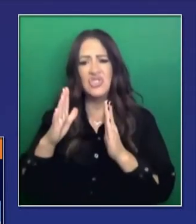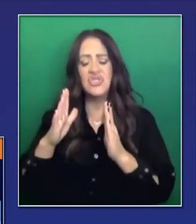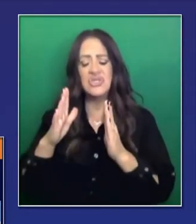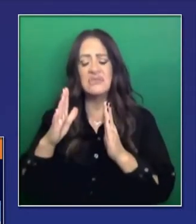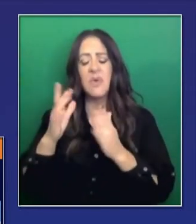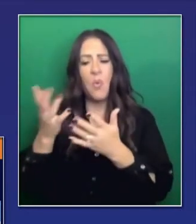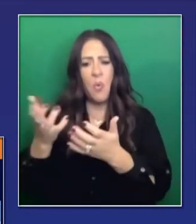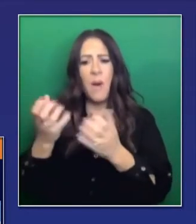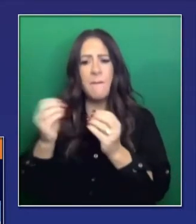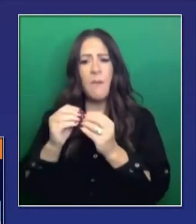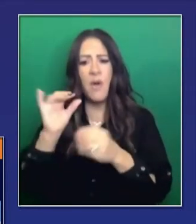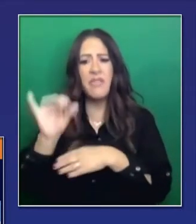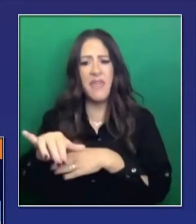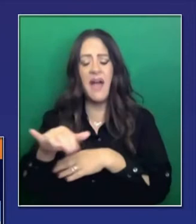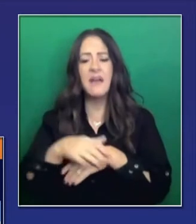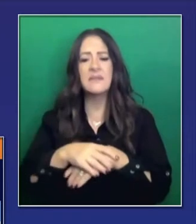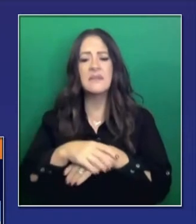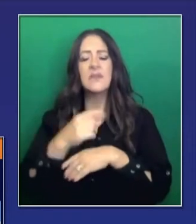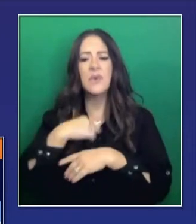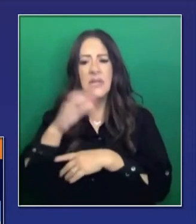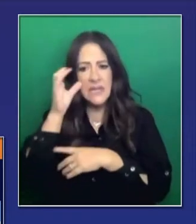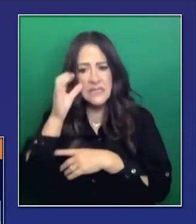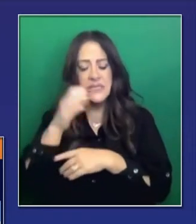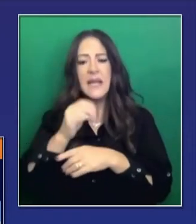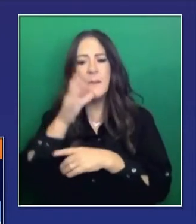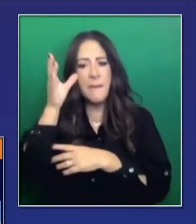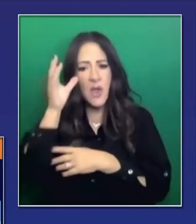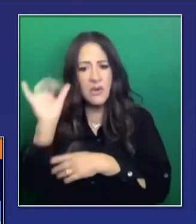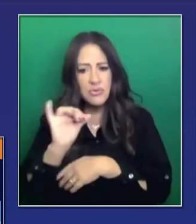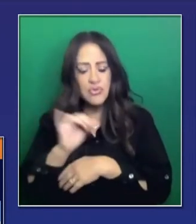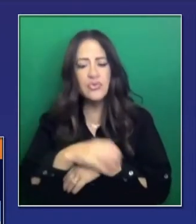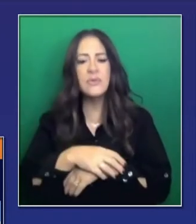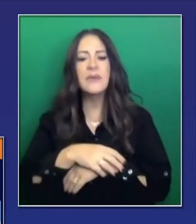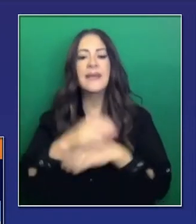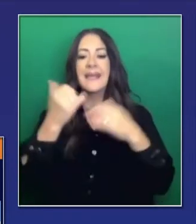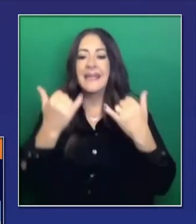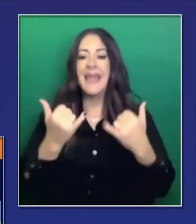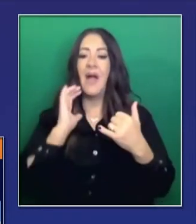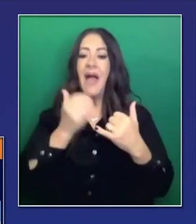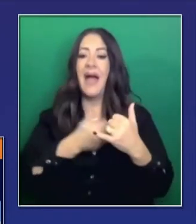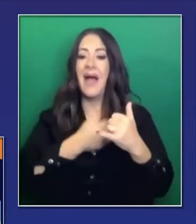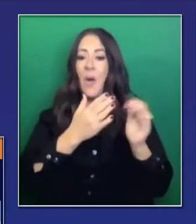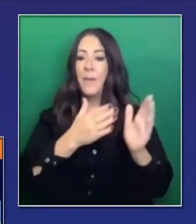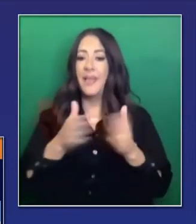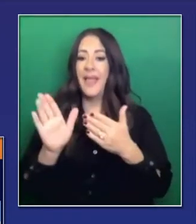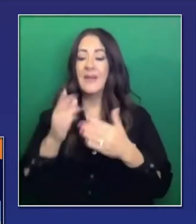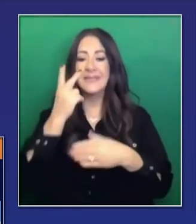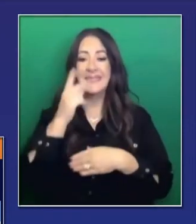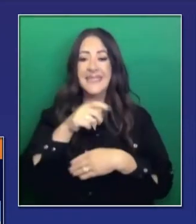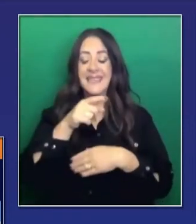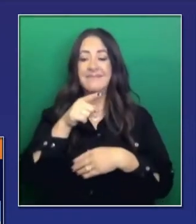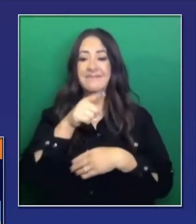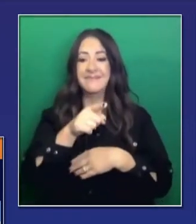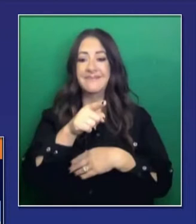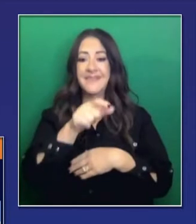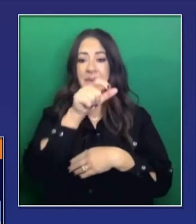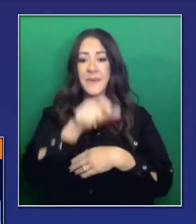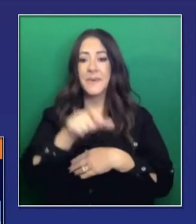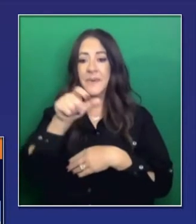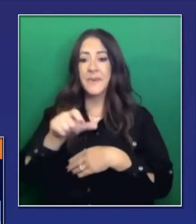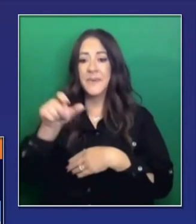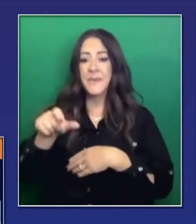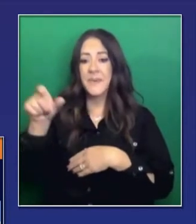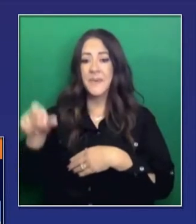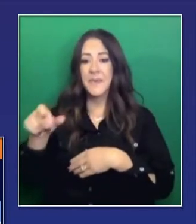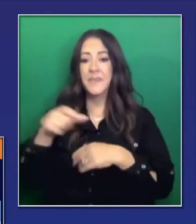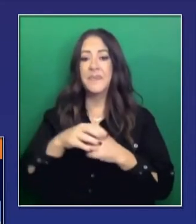también. Y entonces, esto es lo que hemos resuelto. En cuanto a las pautas, la infraestructura, y pueden ver ustedes en base a estos niveles